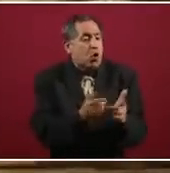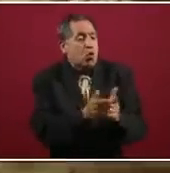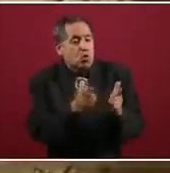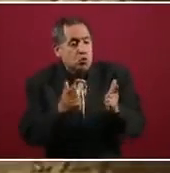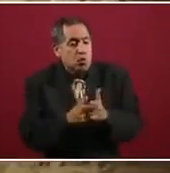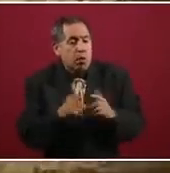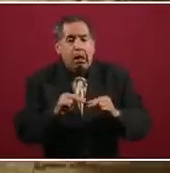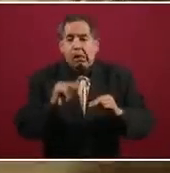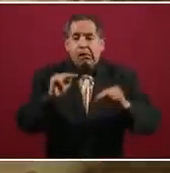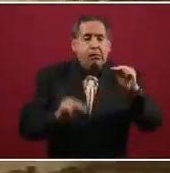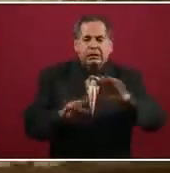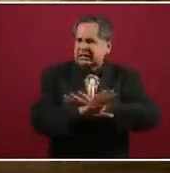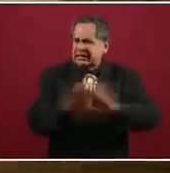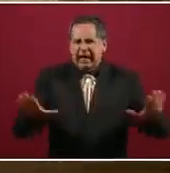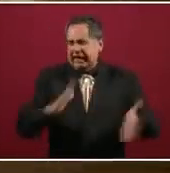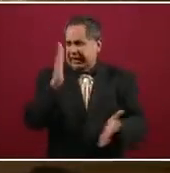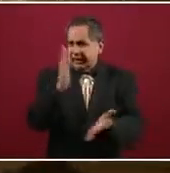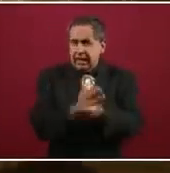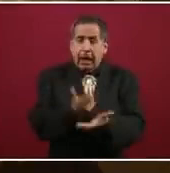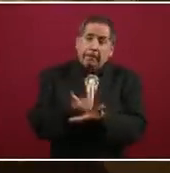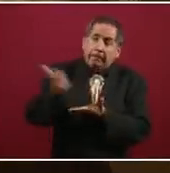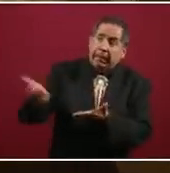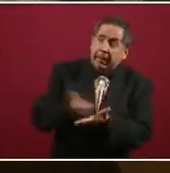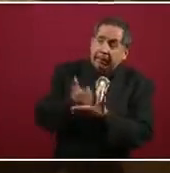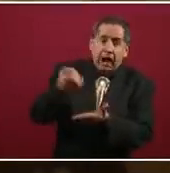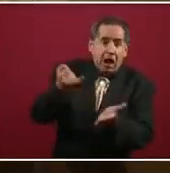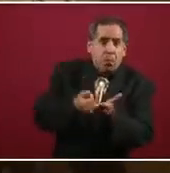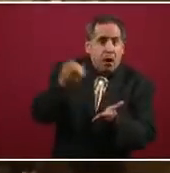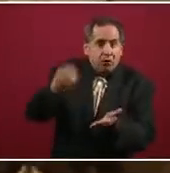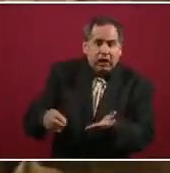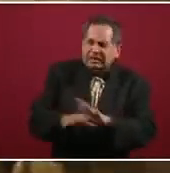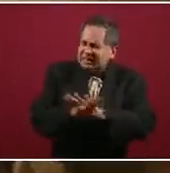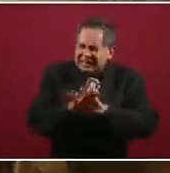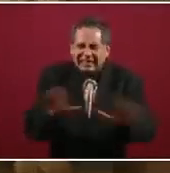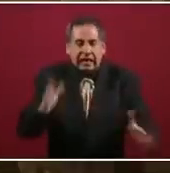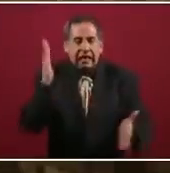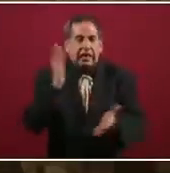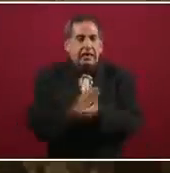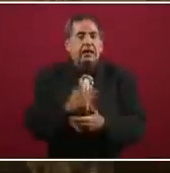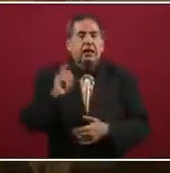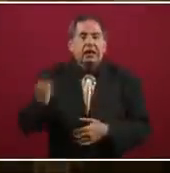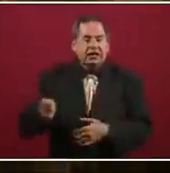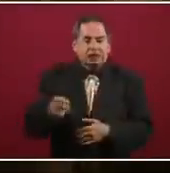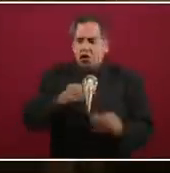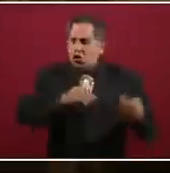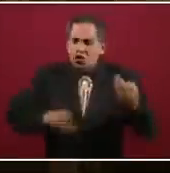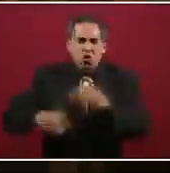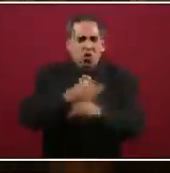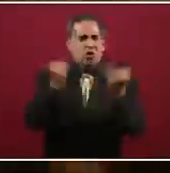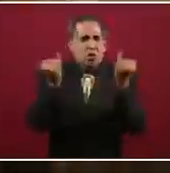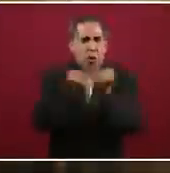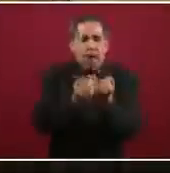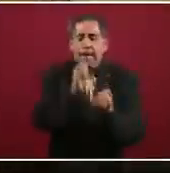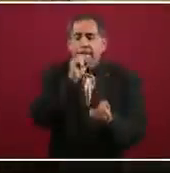tributos, se suprimen los privilegios de los llamados españoles, porque todos somos iguales y tenemos los mismos